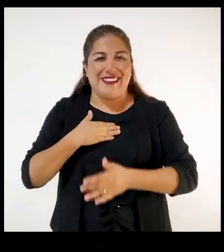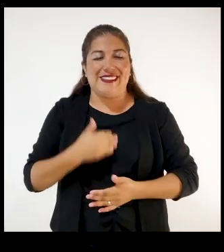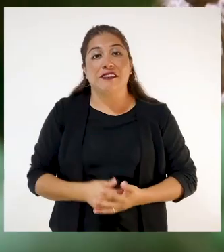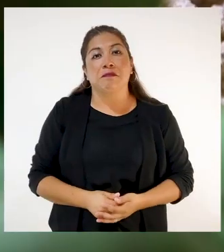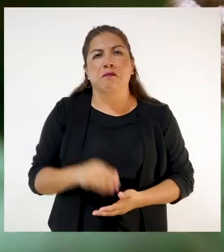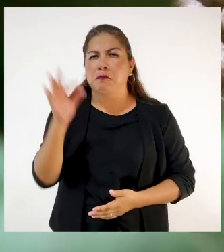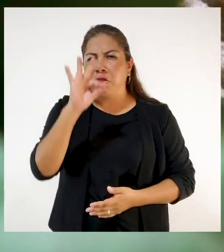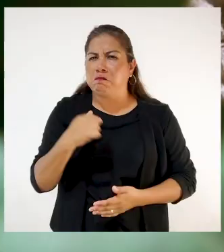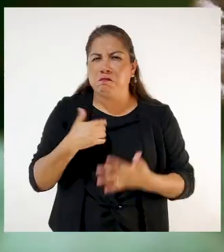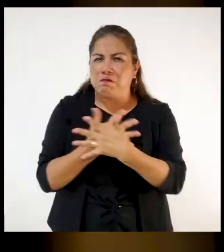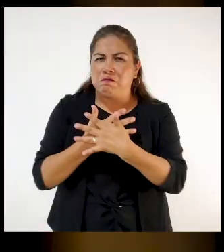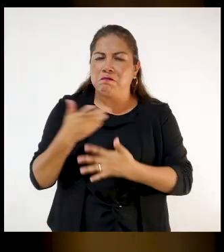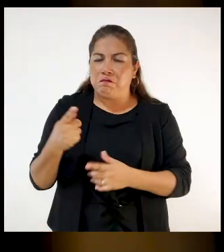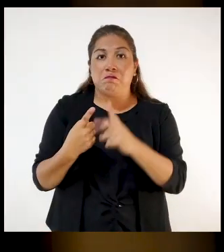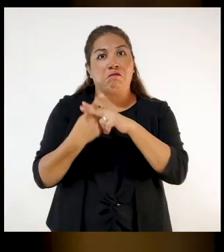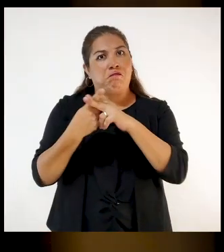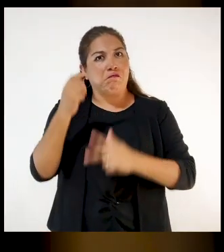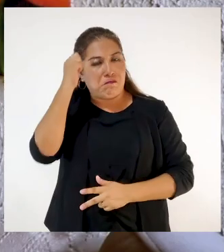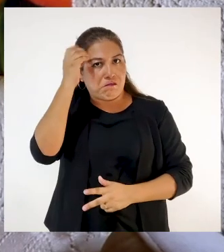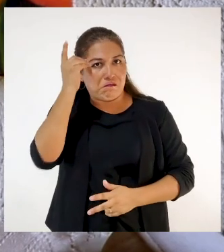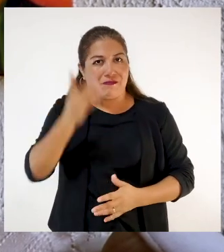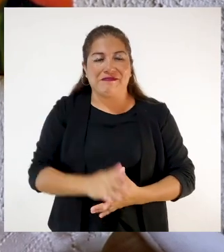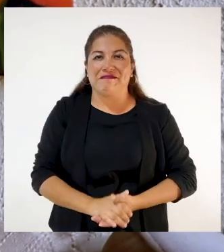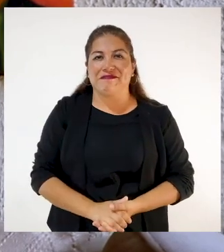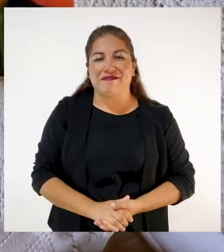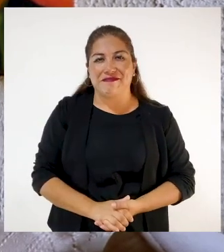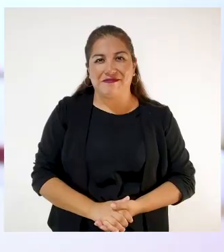Yo nunca tuve miedo que Lucía tuviera síndrome de Down.